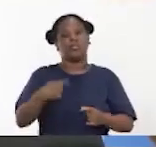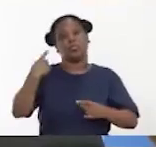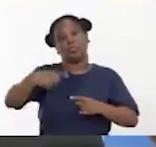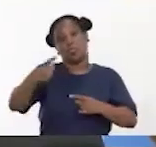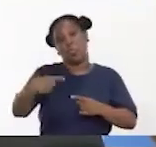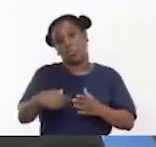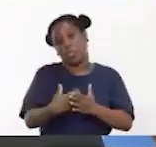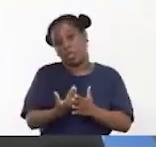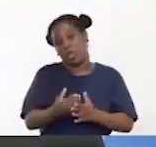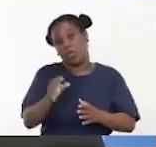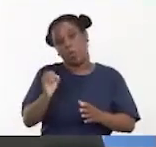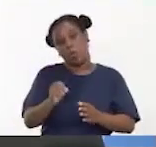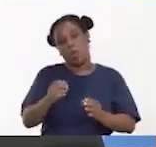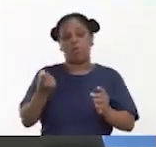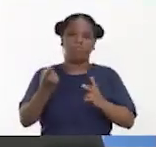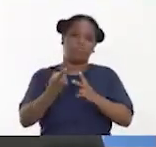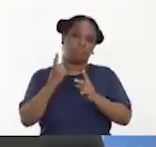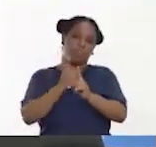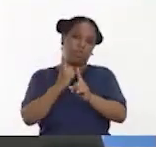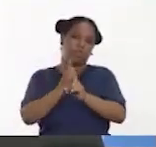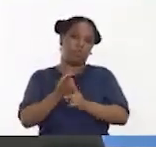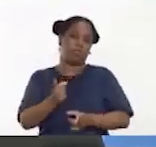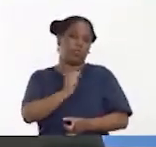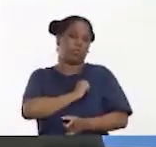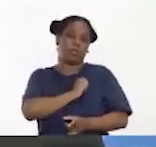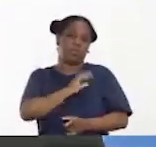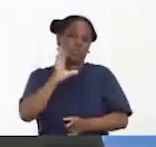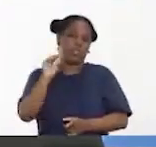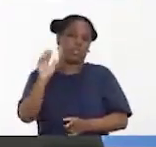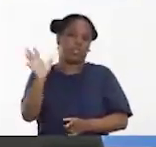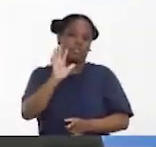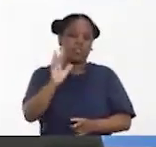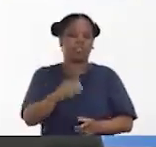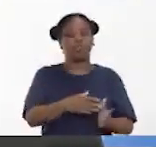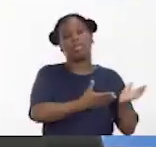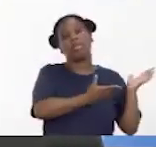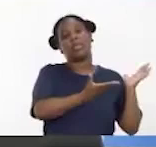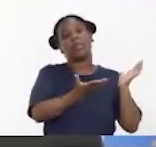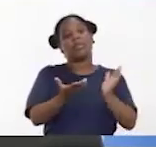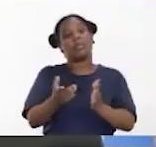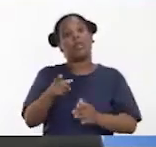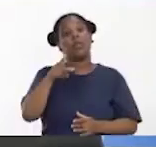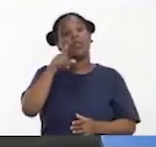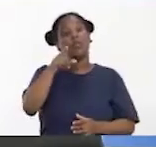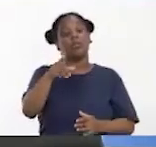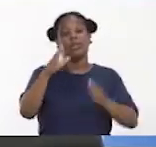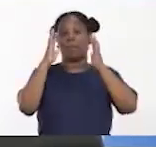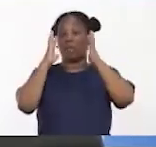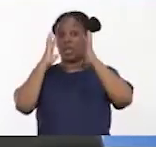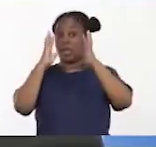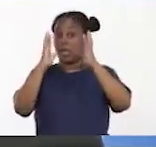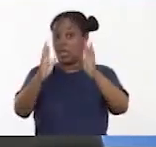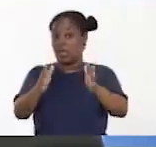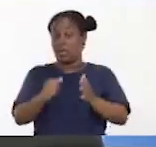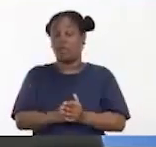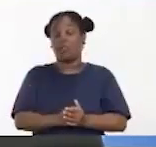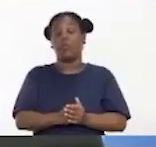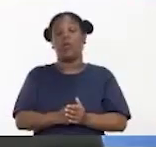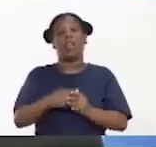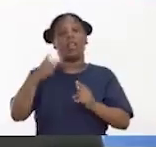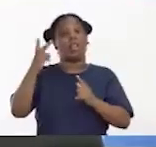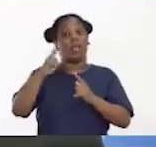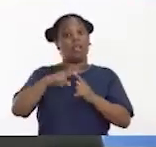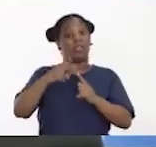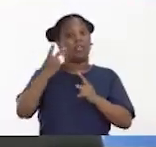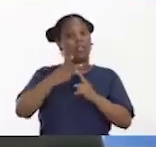sea regular, ya sea encuentro. No queríamos despedirnos sin antes combinarlo a que ustedes